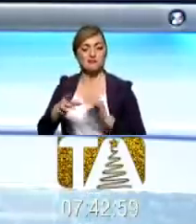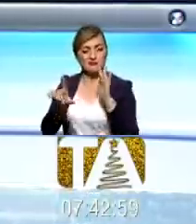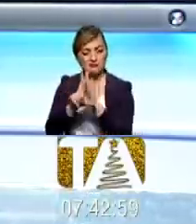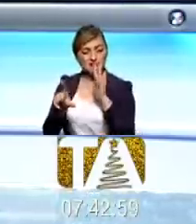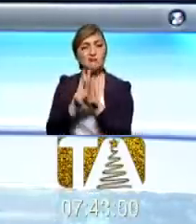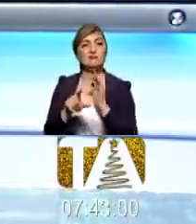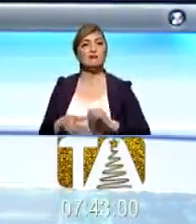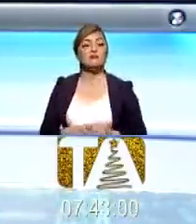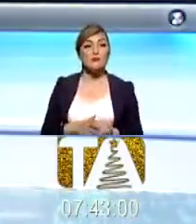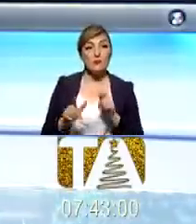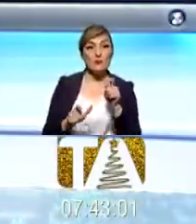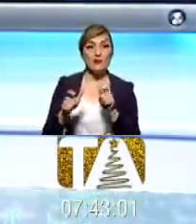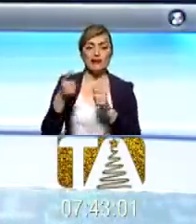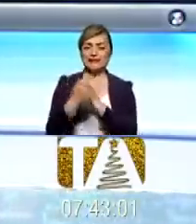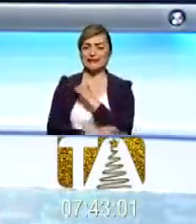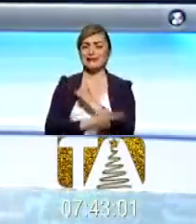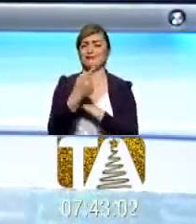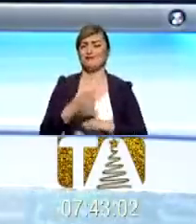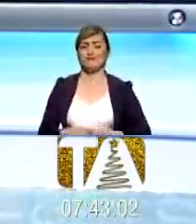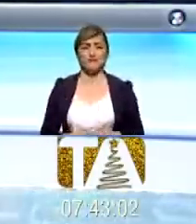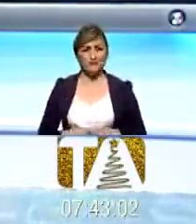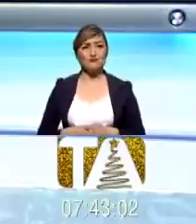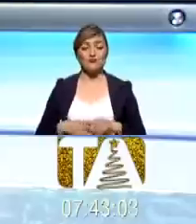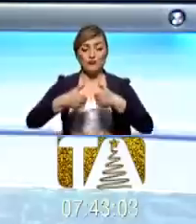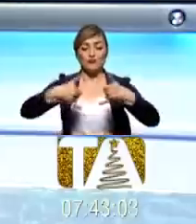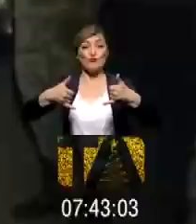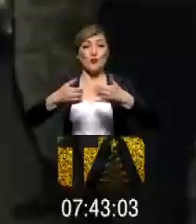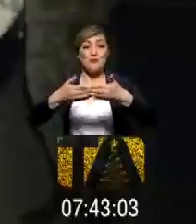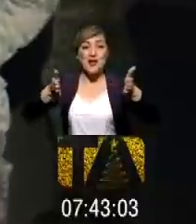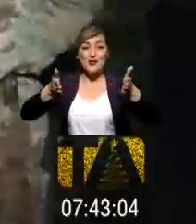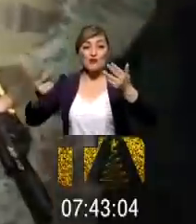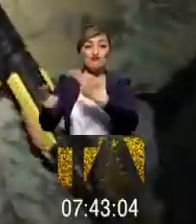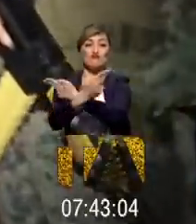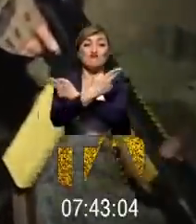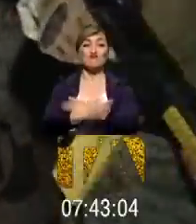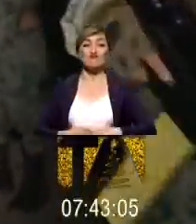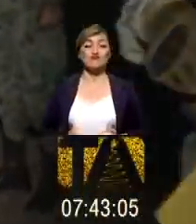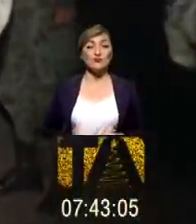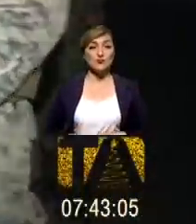queda. Varias personas fueron sancionadas y también se clausuró locales.